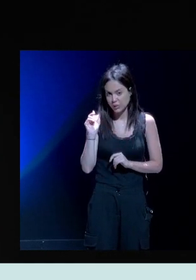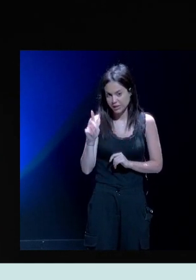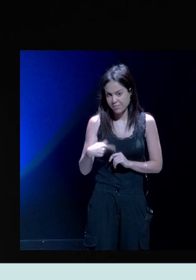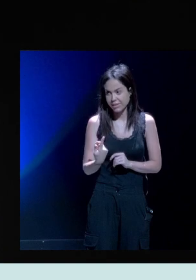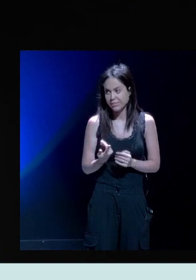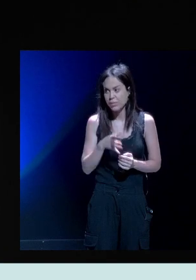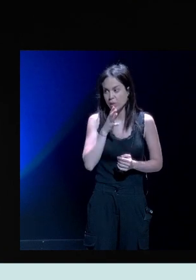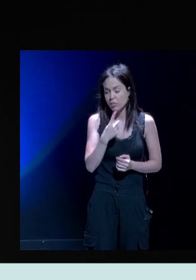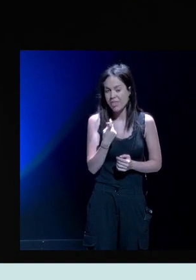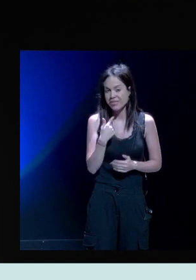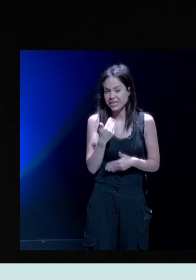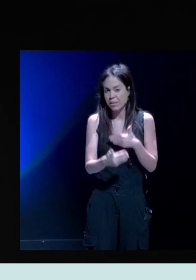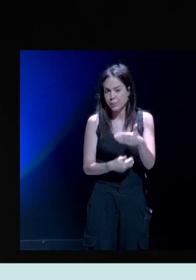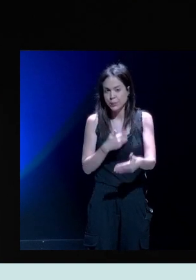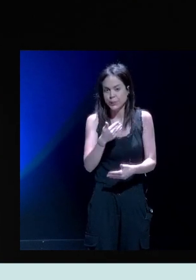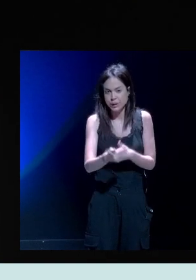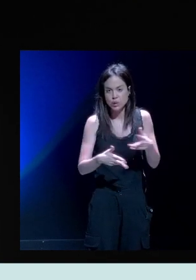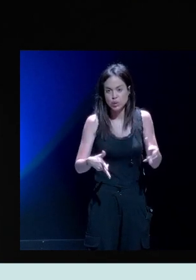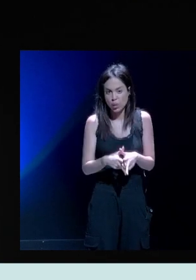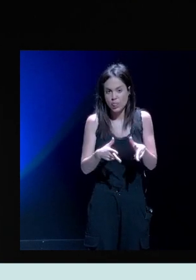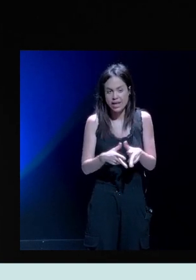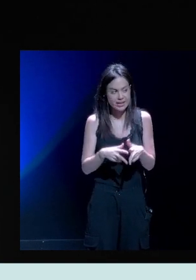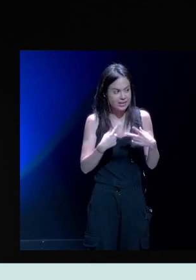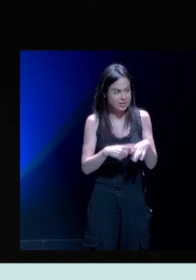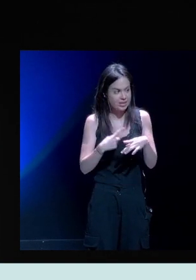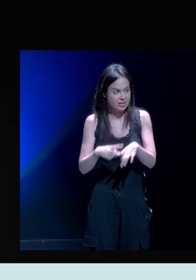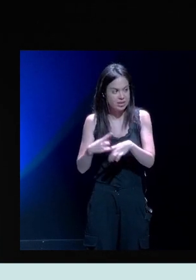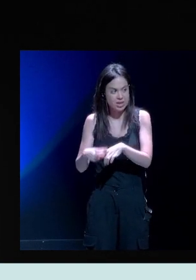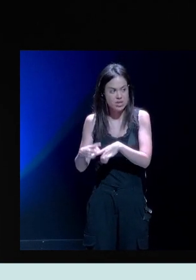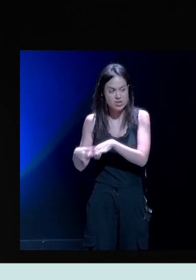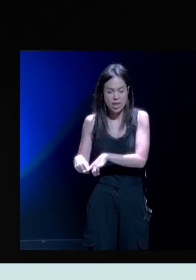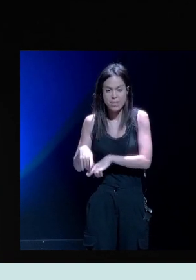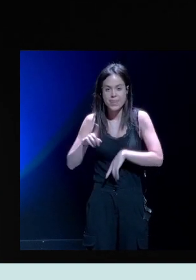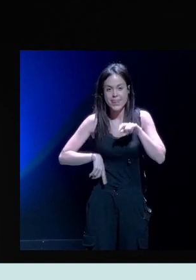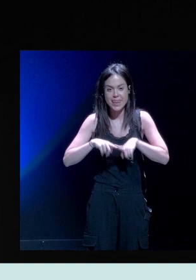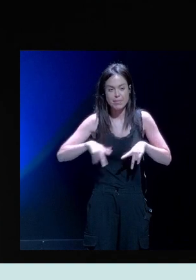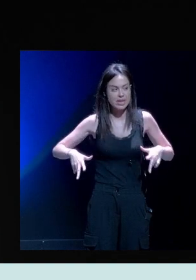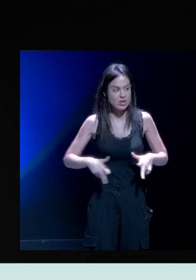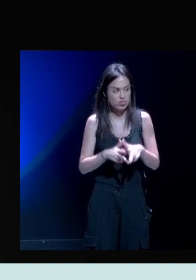procesos de socialización que son diferentes en una sociedad y en otra.